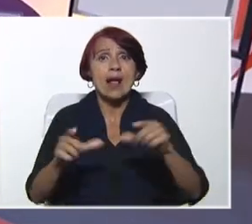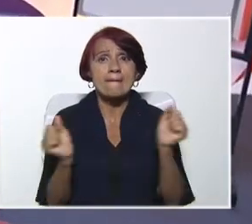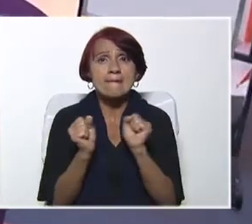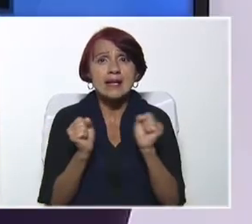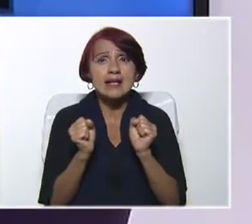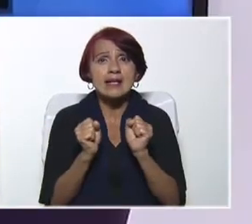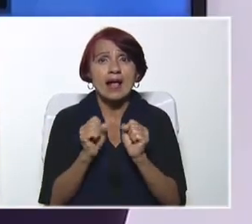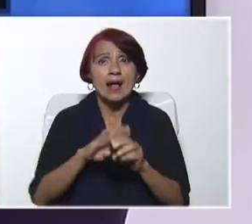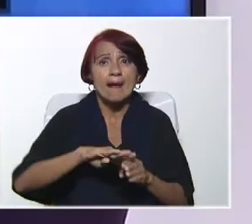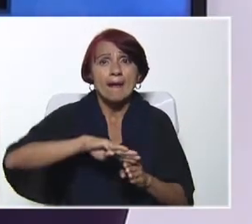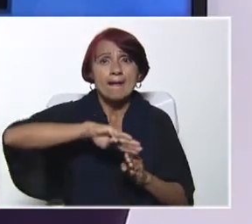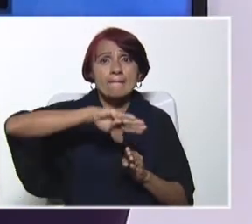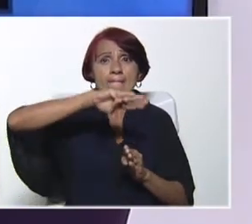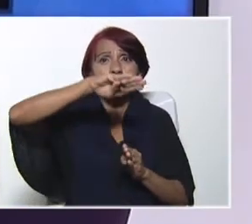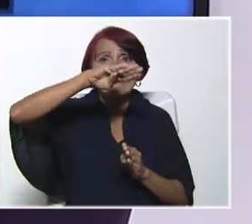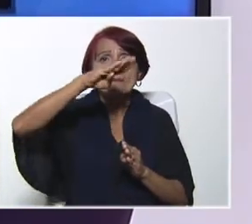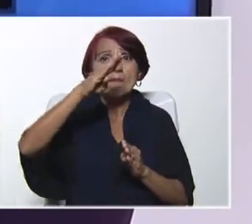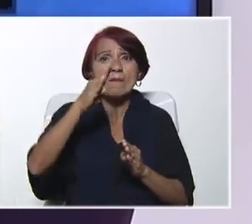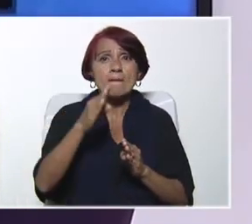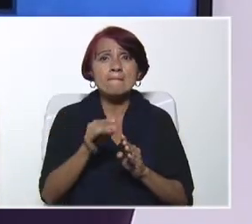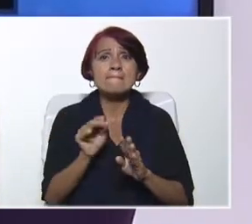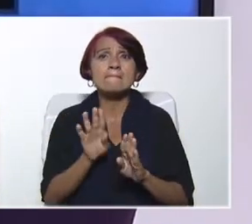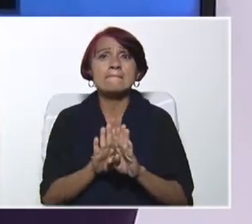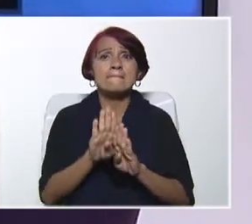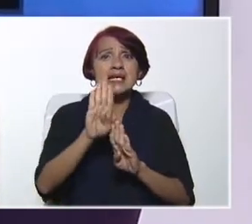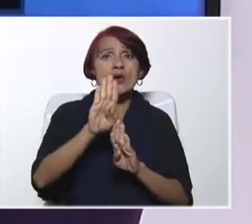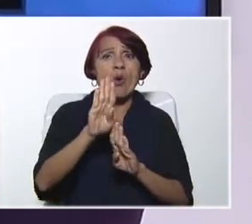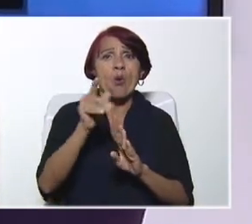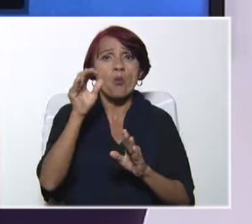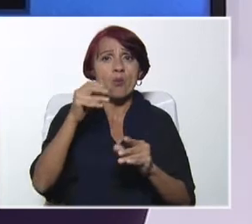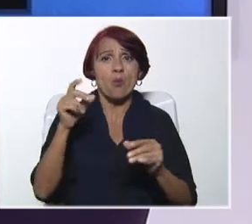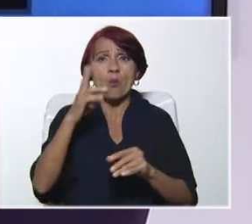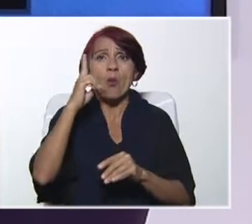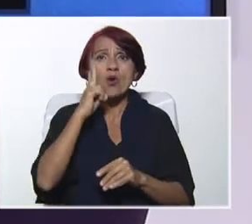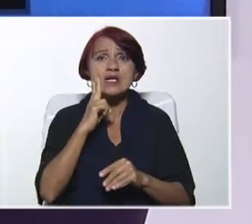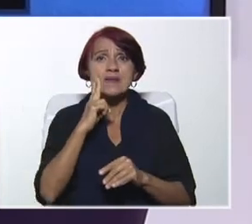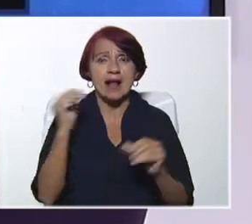de Venezuela, el Pico Bolívar, con una altura de